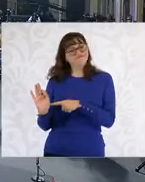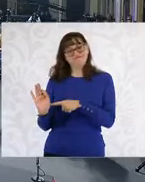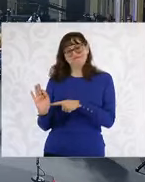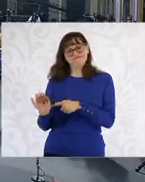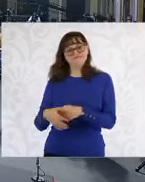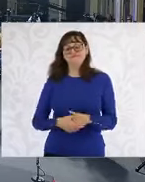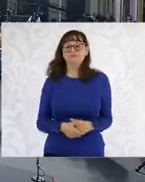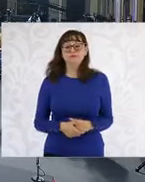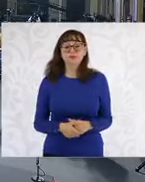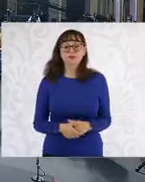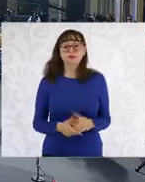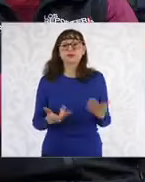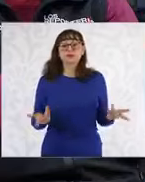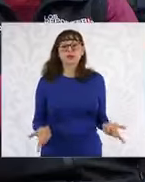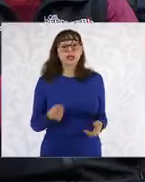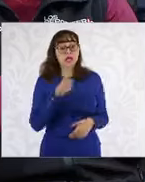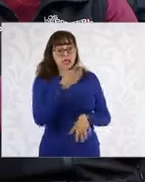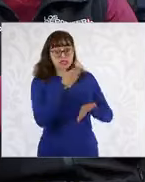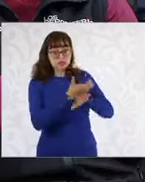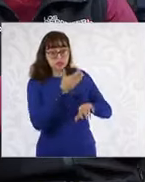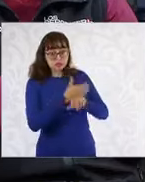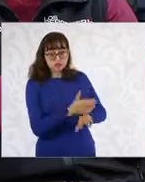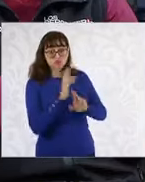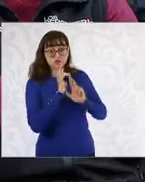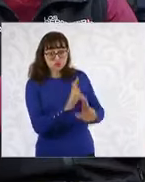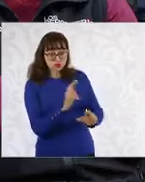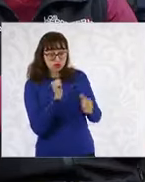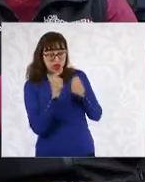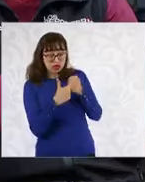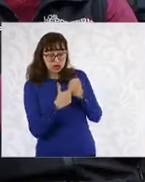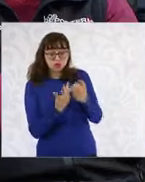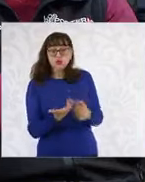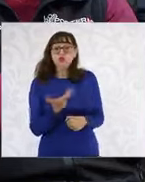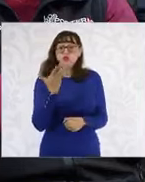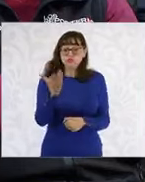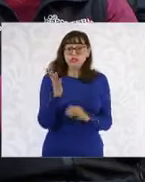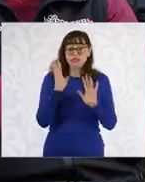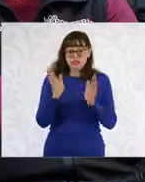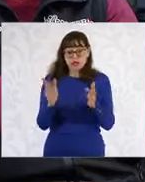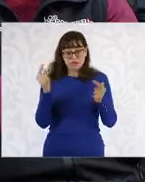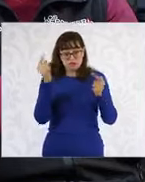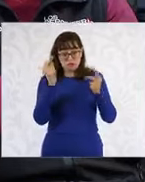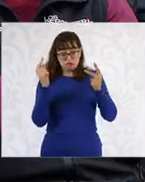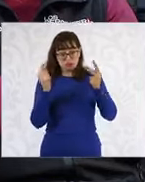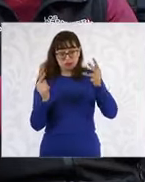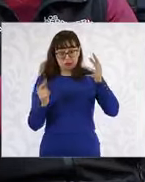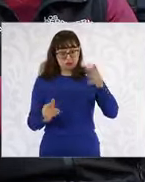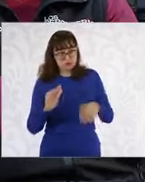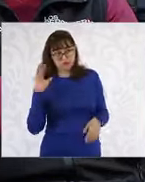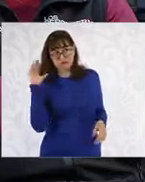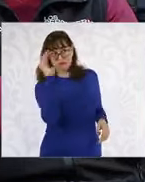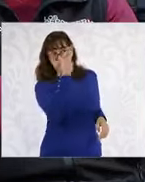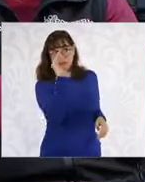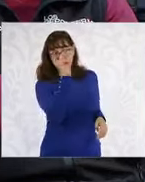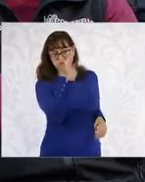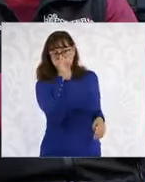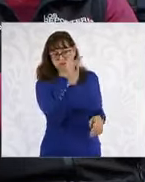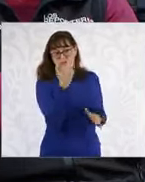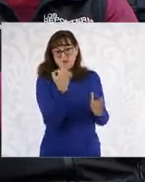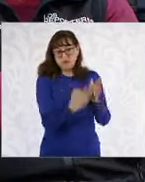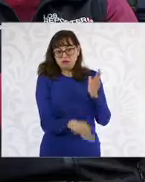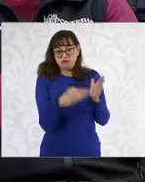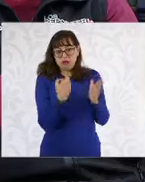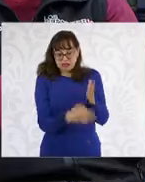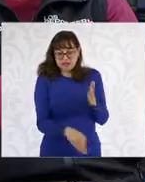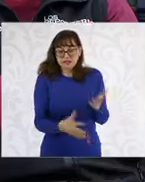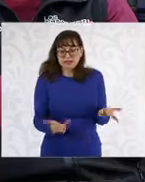qué le responde Estados Unidos? Ustedes ya han sido muy concretos en lo que hace falta, y ahora mismo lo está haciendo, me imagino que en otros momentos,